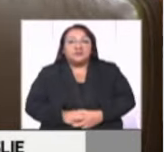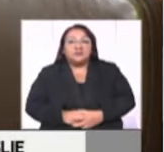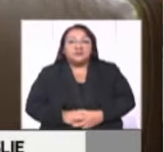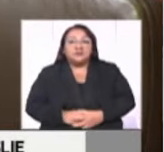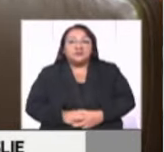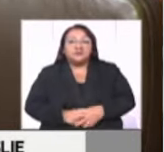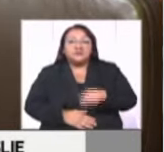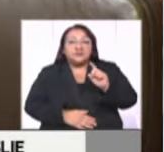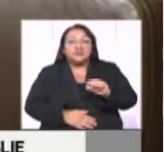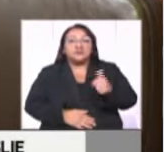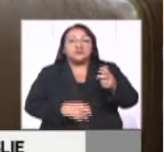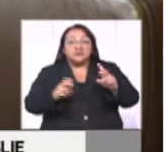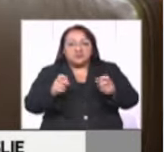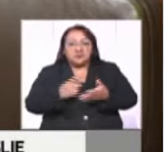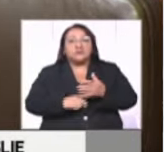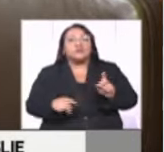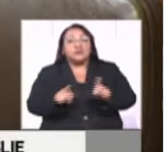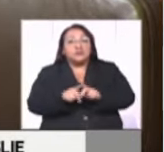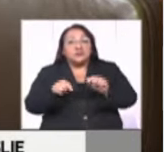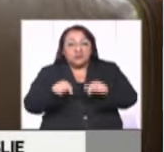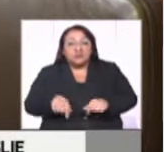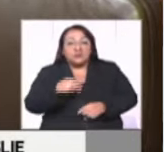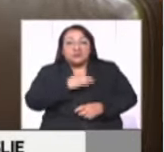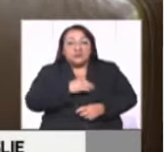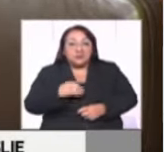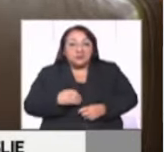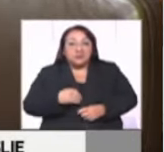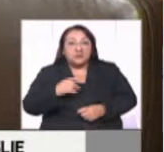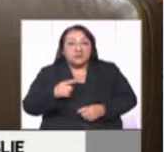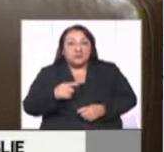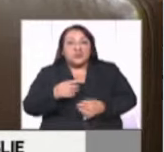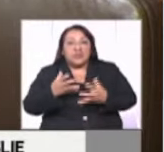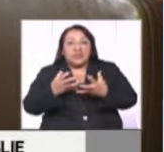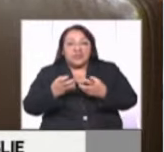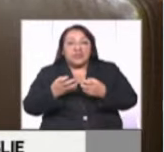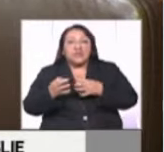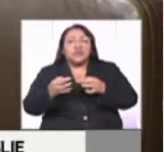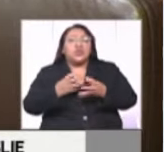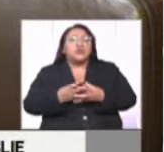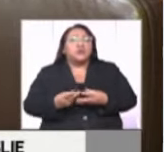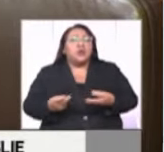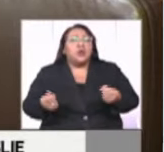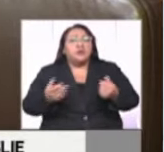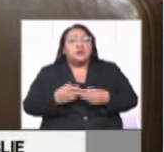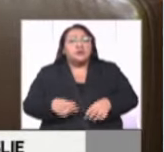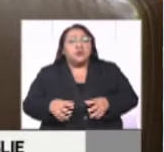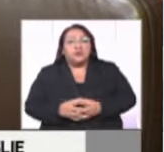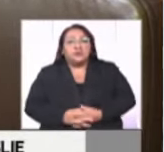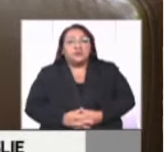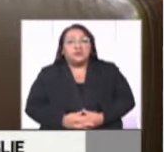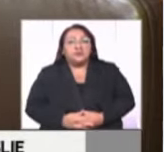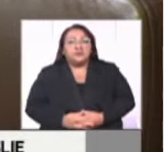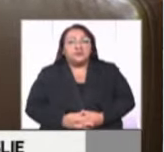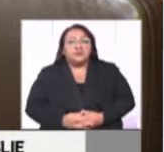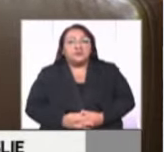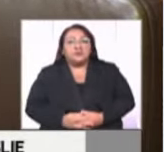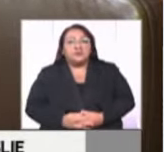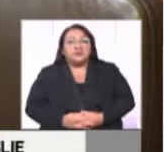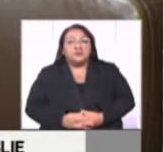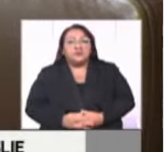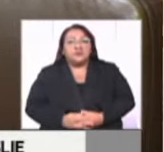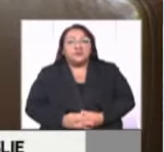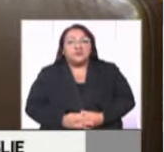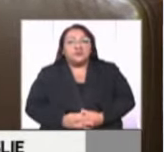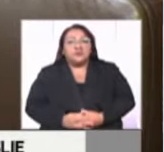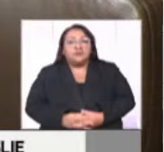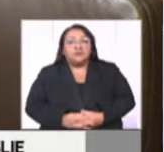Y ese es otro tema que también aquí la ministra de Cultura ha intentado relativizar y soslayar. En ese sentido, los